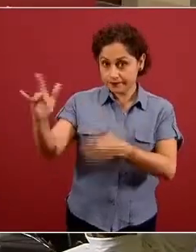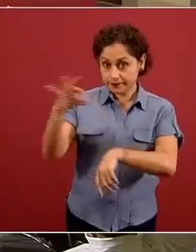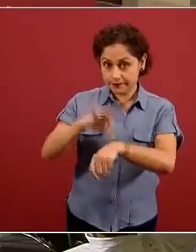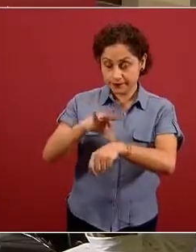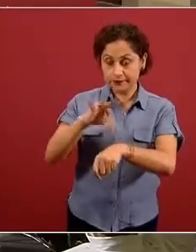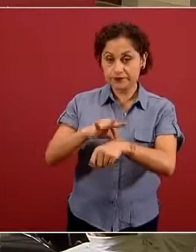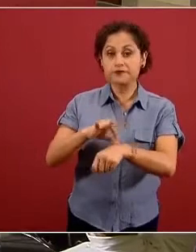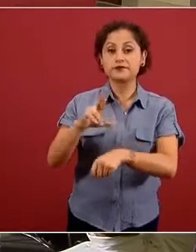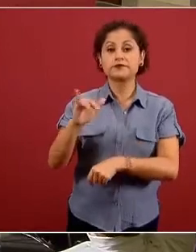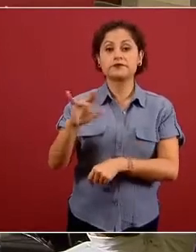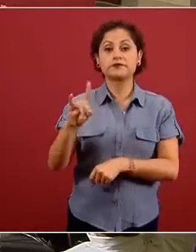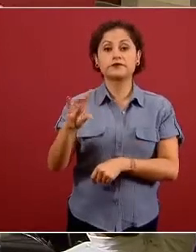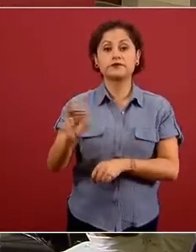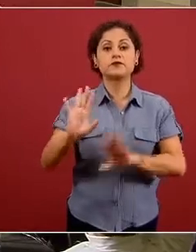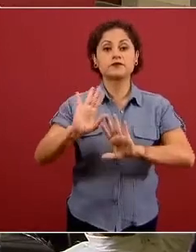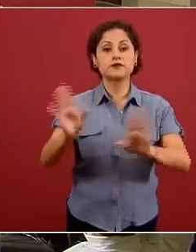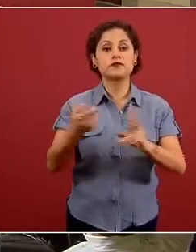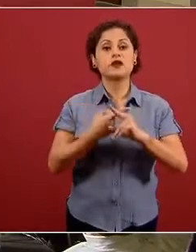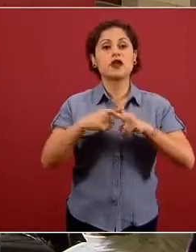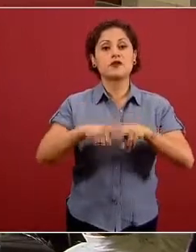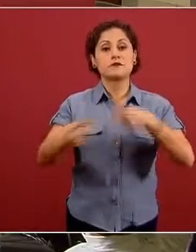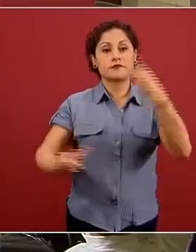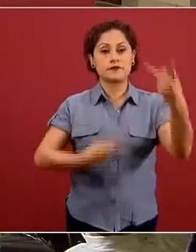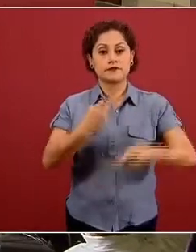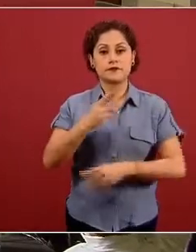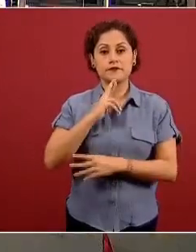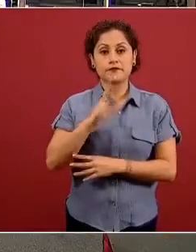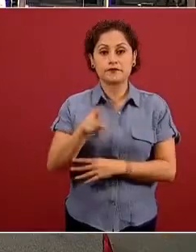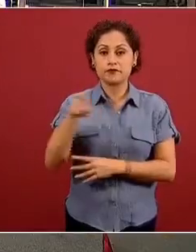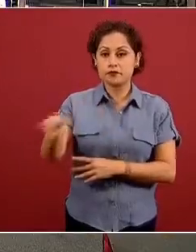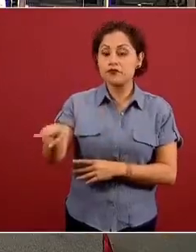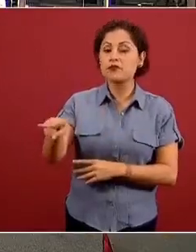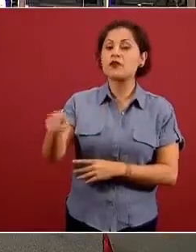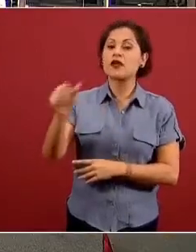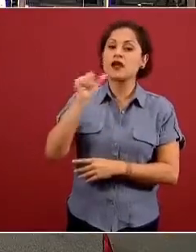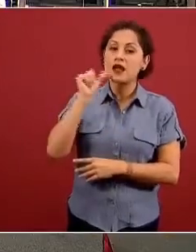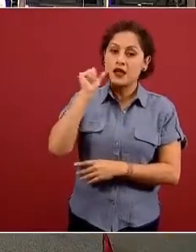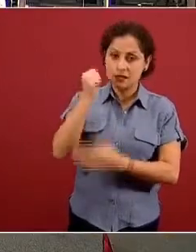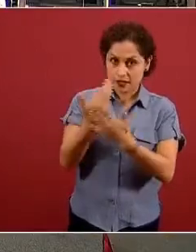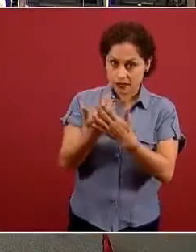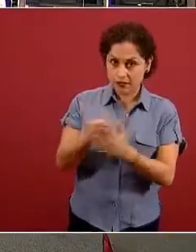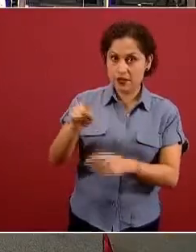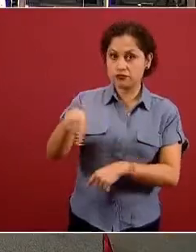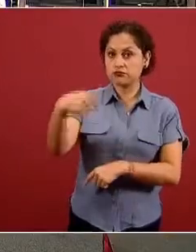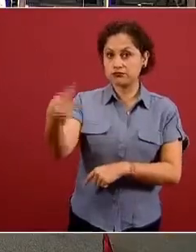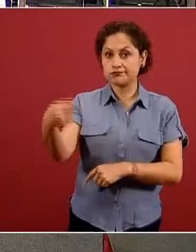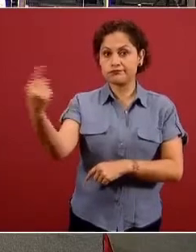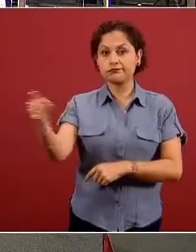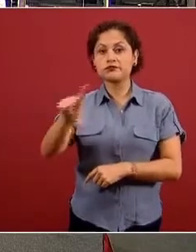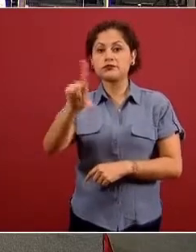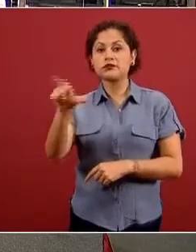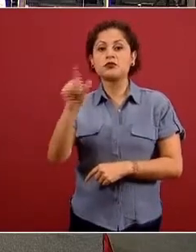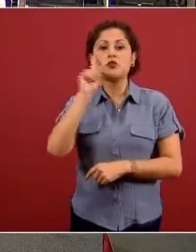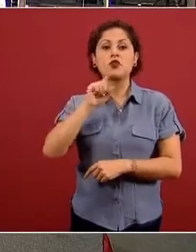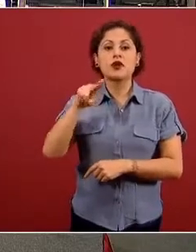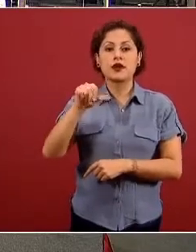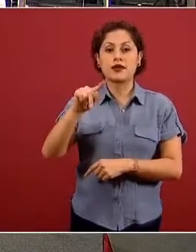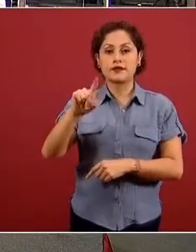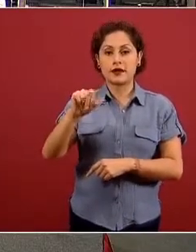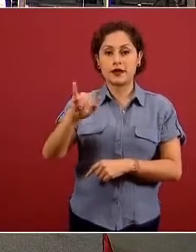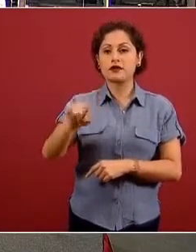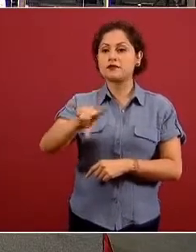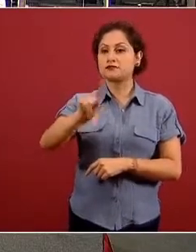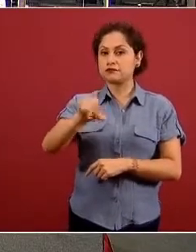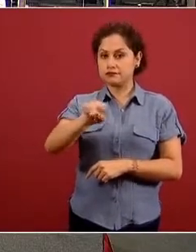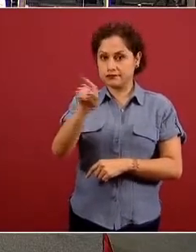Alcalá. Vamos a empezar con preguntas y respuestas. Usted, que quedó pendiente de ayer, y también usted. Y luego nos vamos con Natalia y con usted, Ángeles